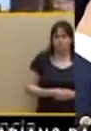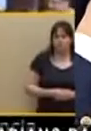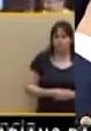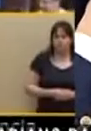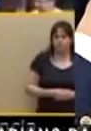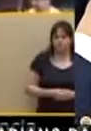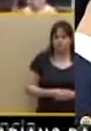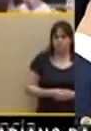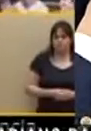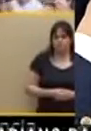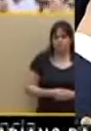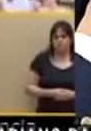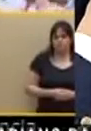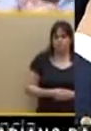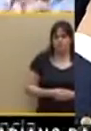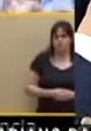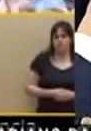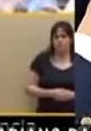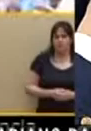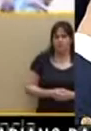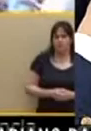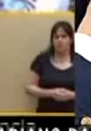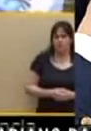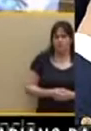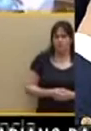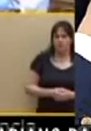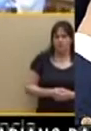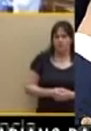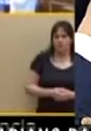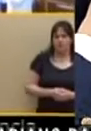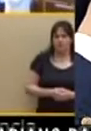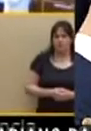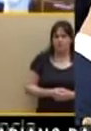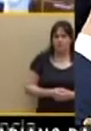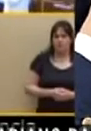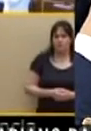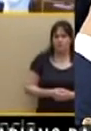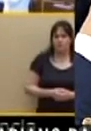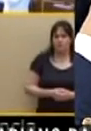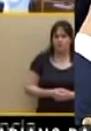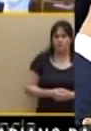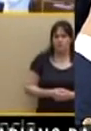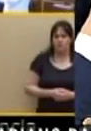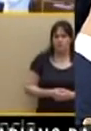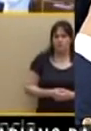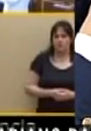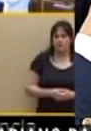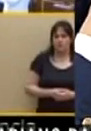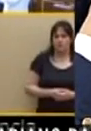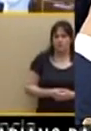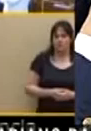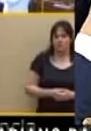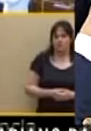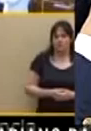en vez de tener 72 72 diputados puede tener 84 85 punto final